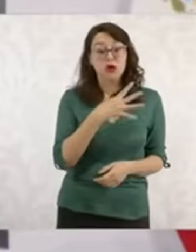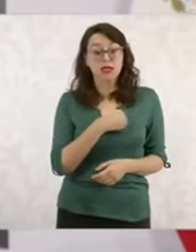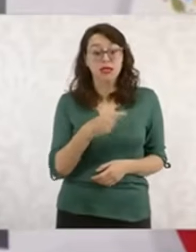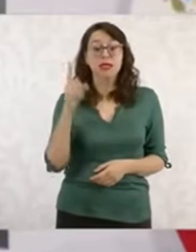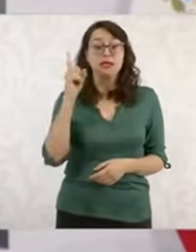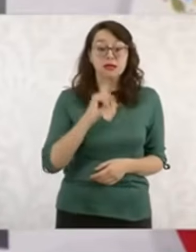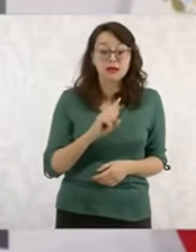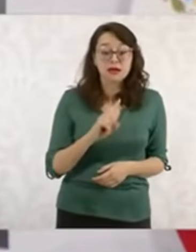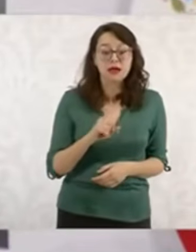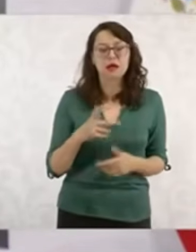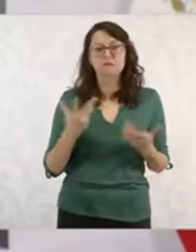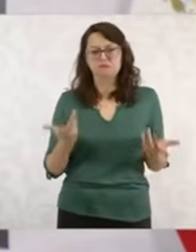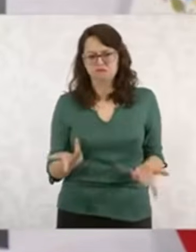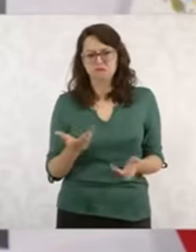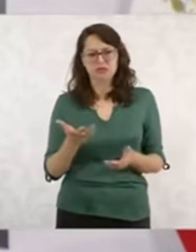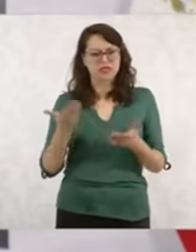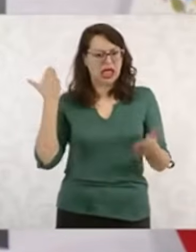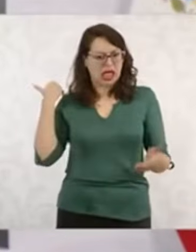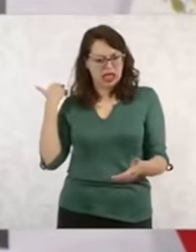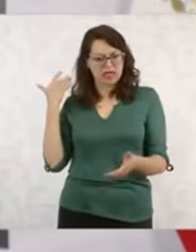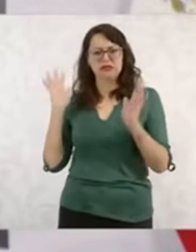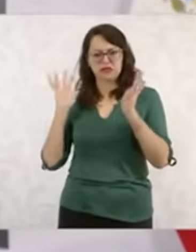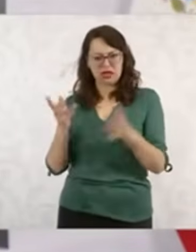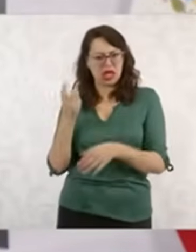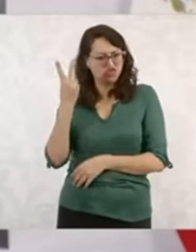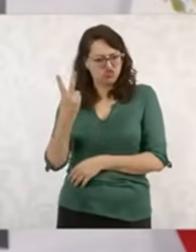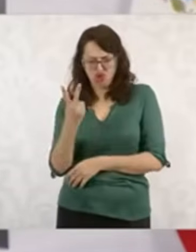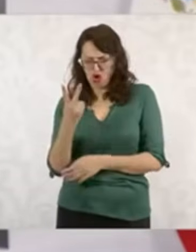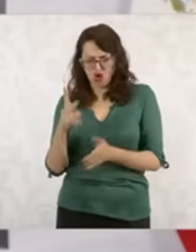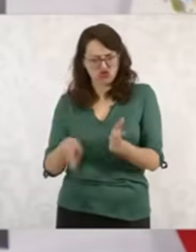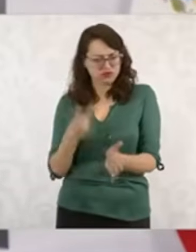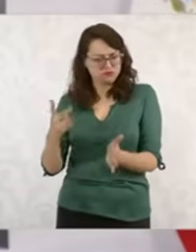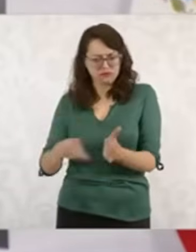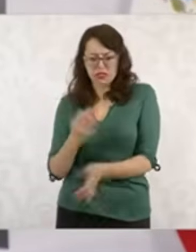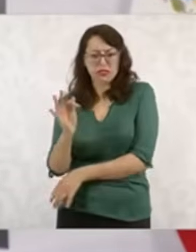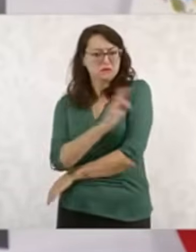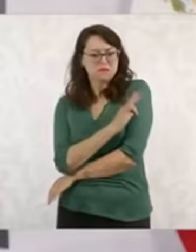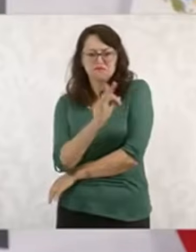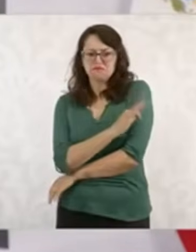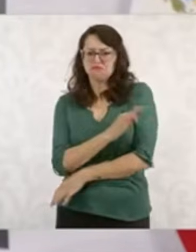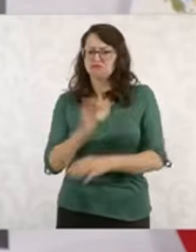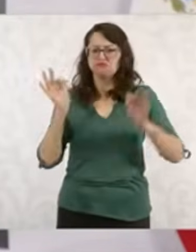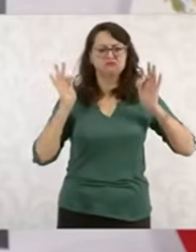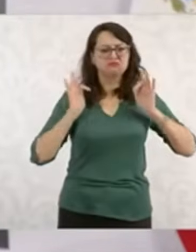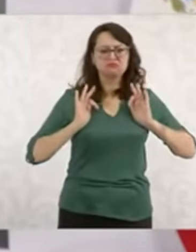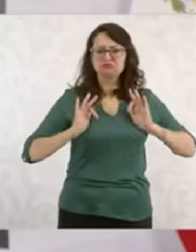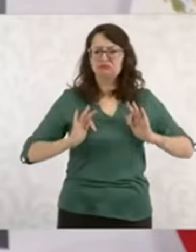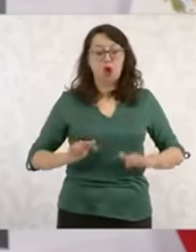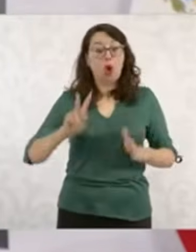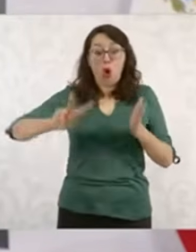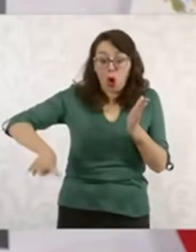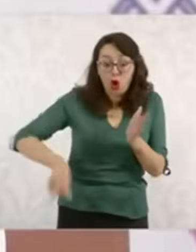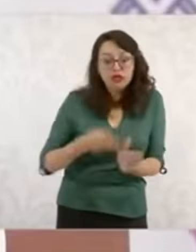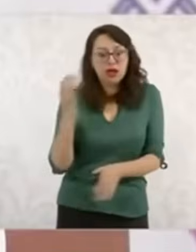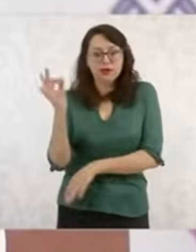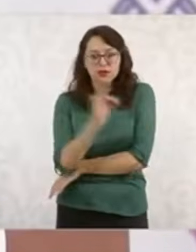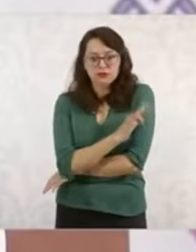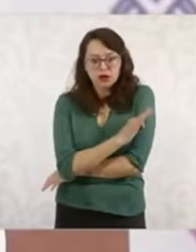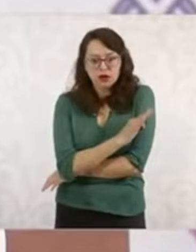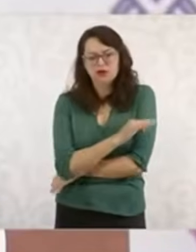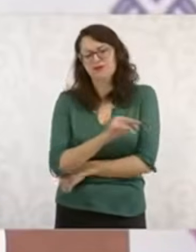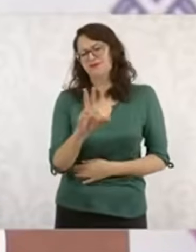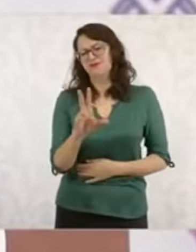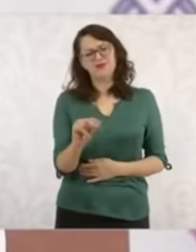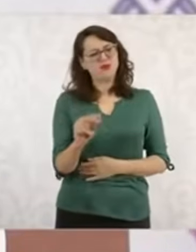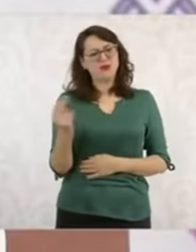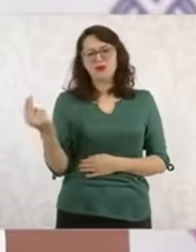ya tiene sus dosis, sus 2 dosis, está protegido, no necesita un refuerzo